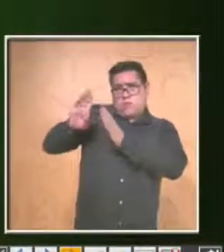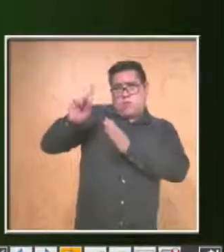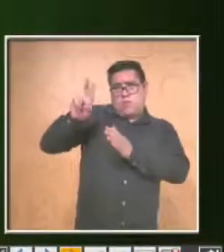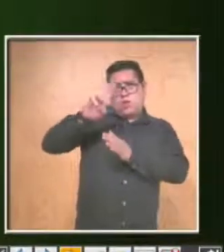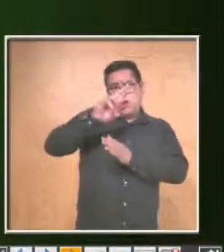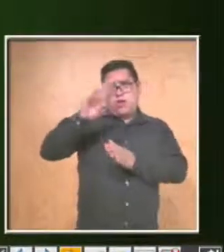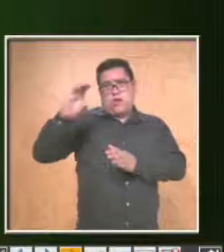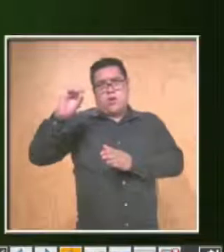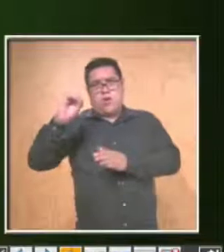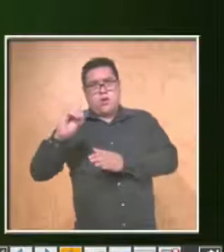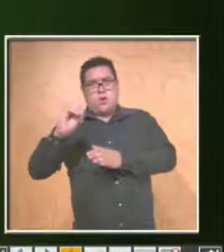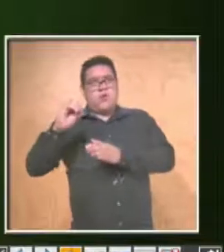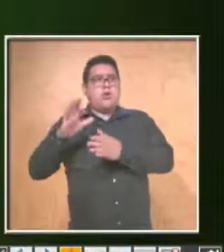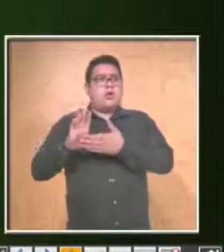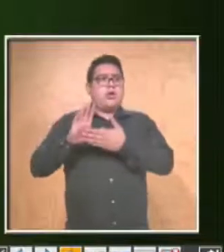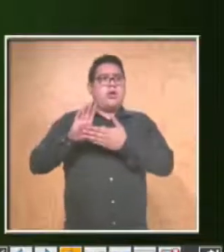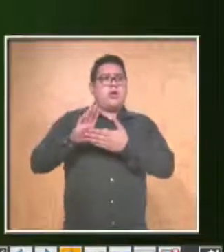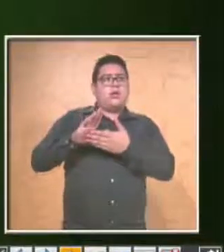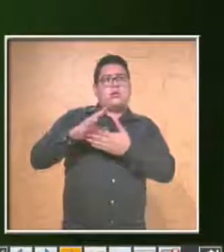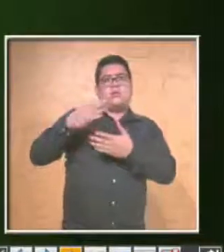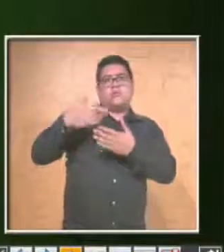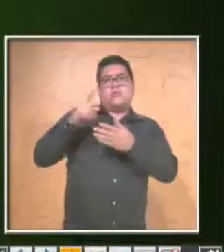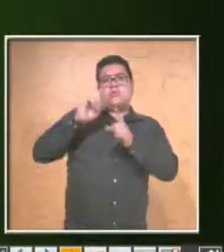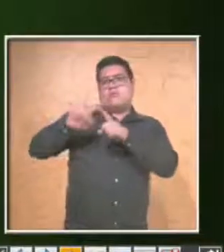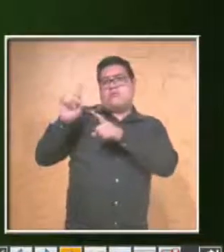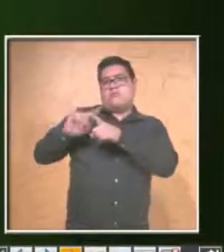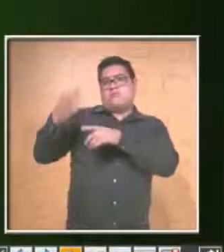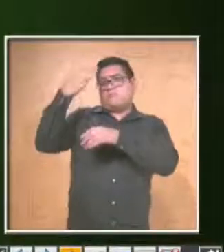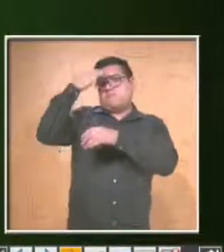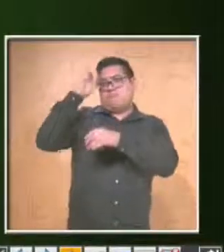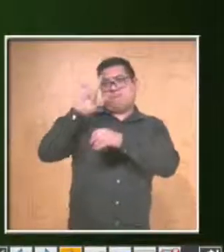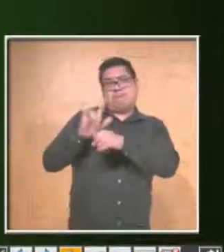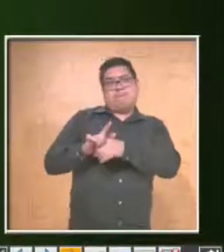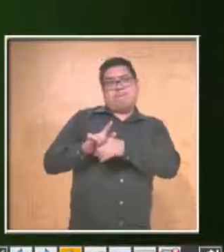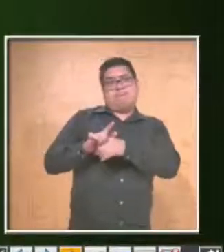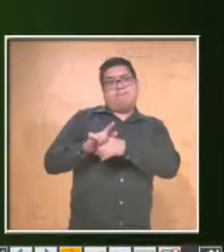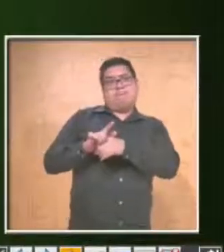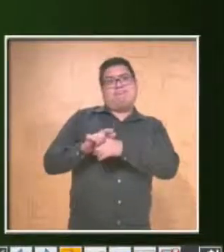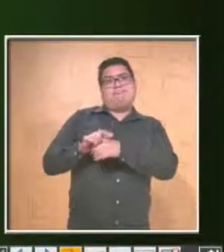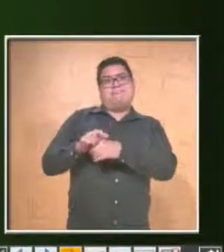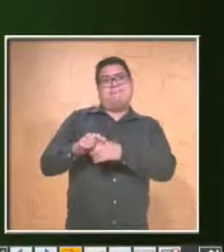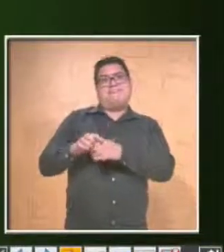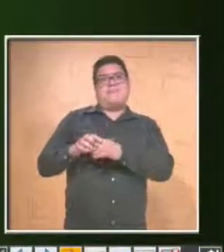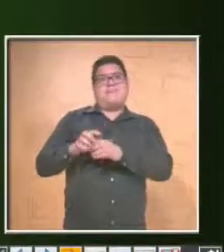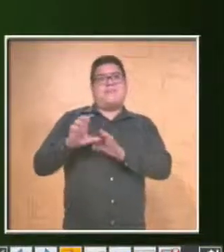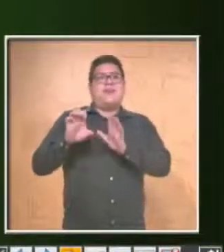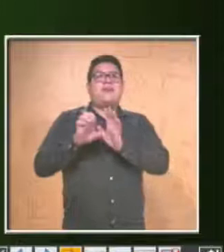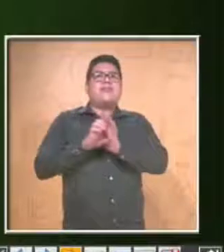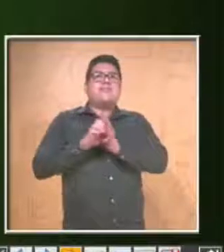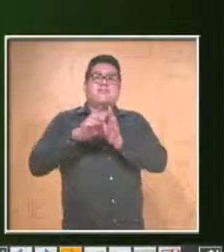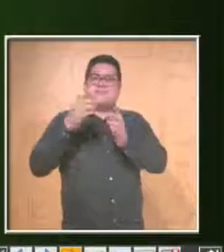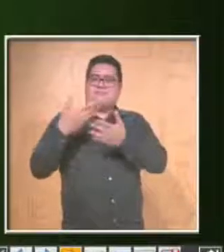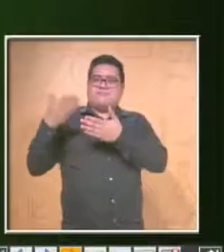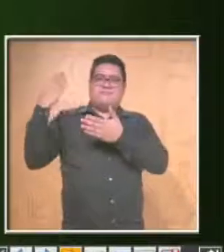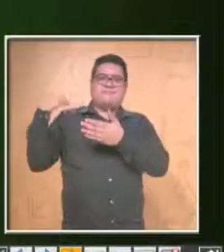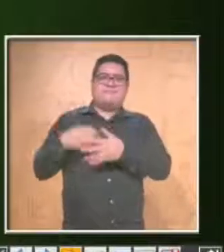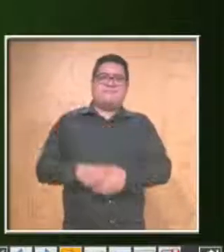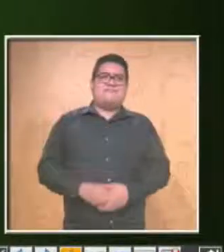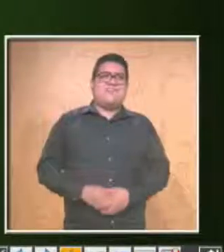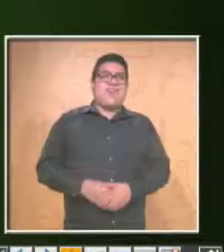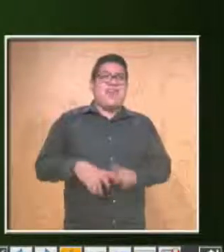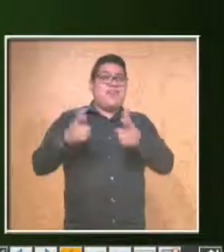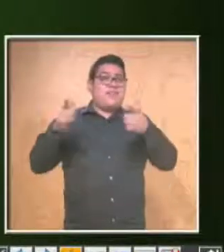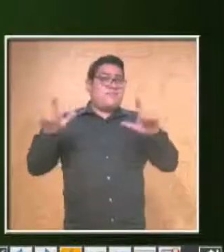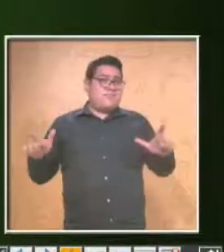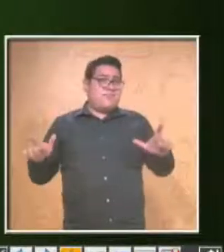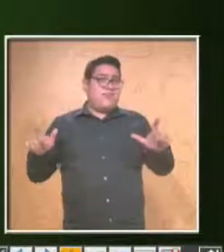del herreriano, del plateresco, del churrigueresco, que son estilos arquitectónicos de la época. Y en la